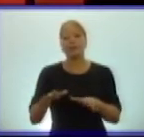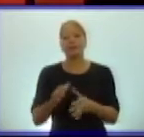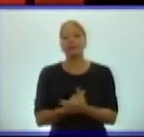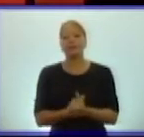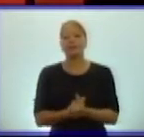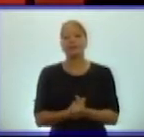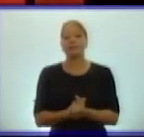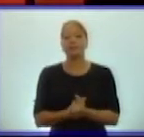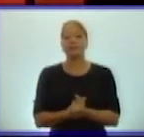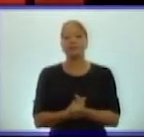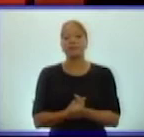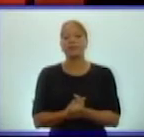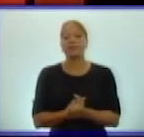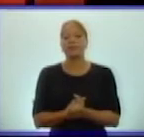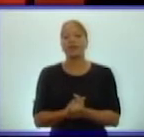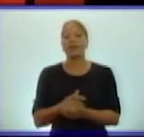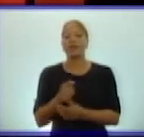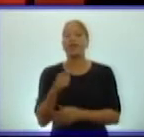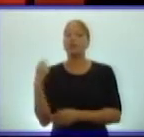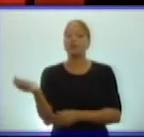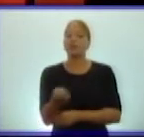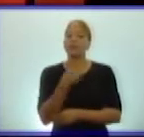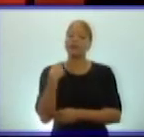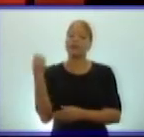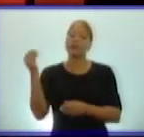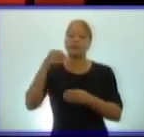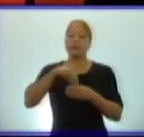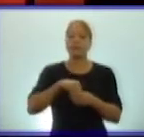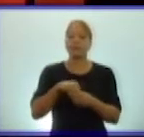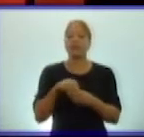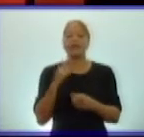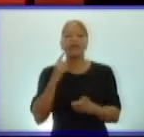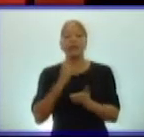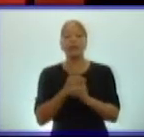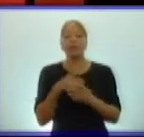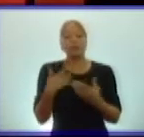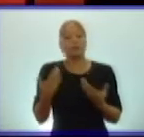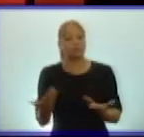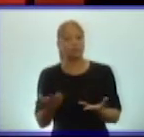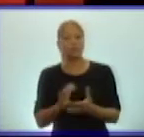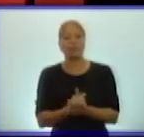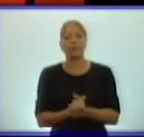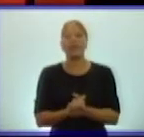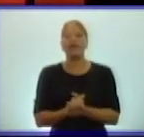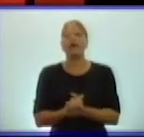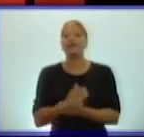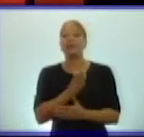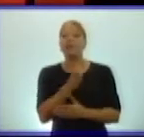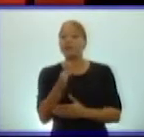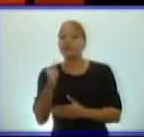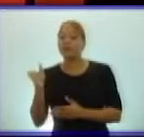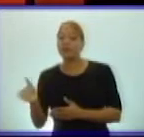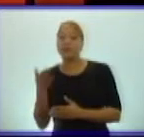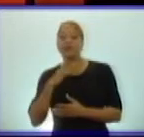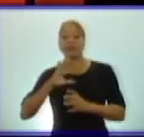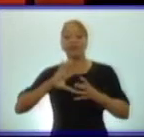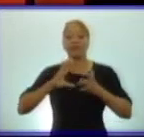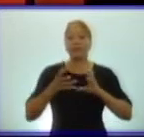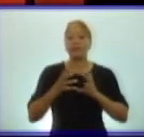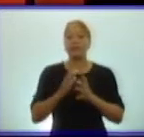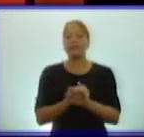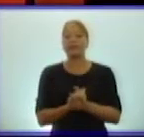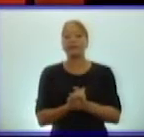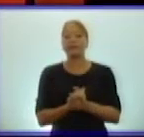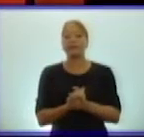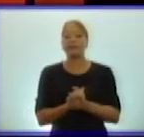asignatura, que será un seminario integrador. En el encuentro de hoy nos proponemos entonces hacer un recorrido de manera sintética por